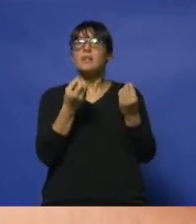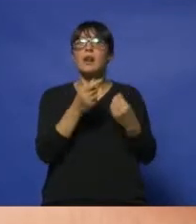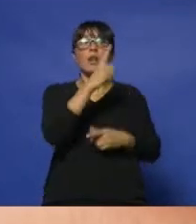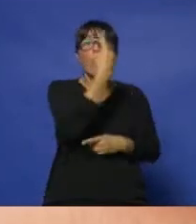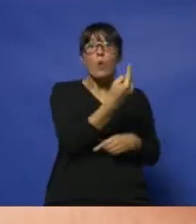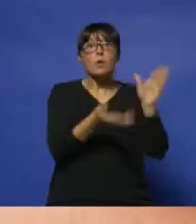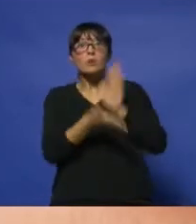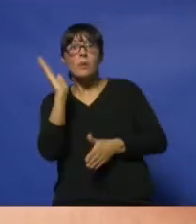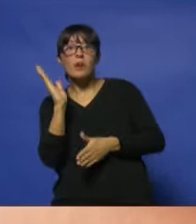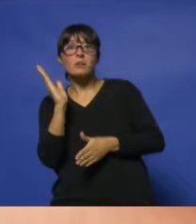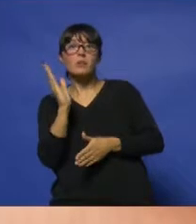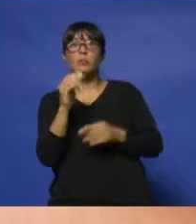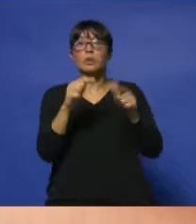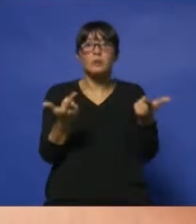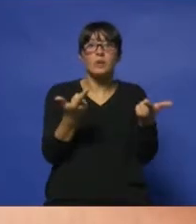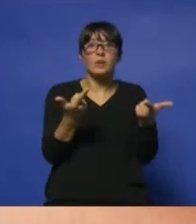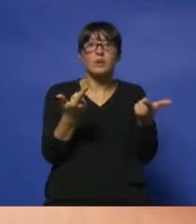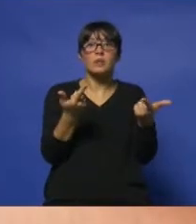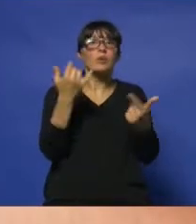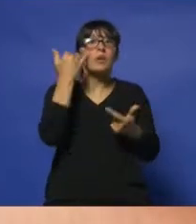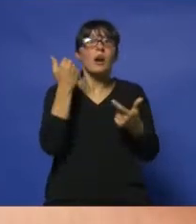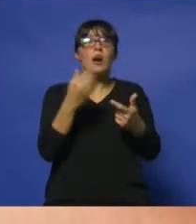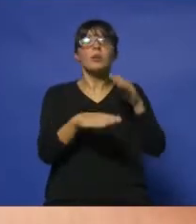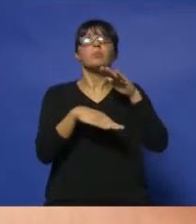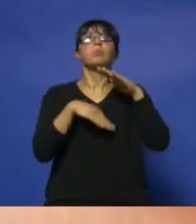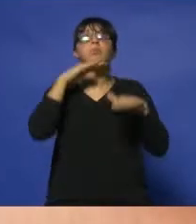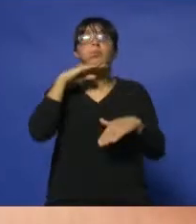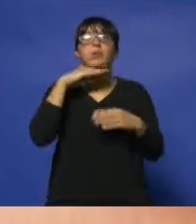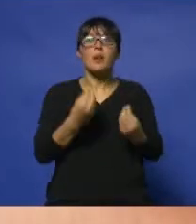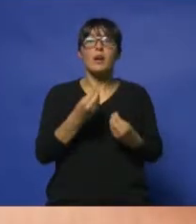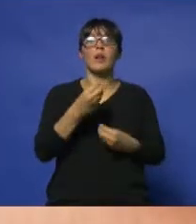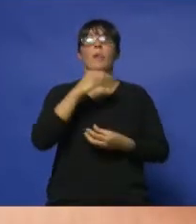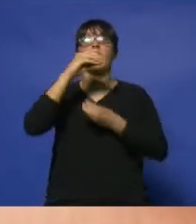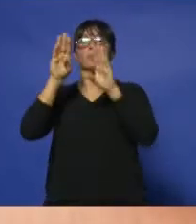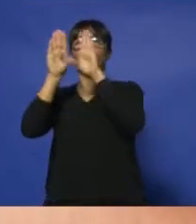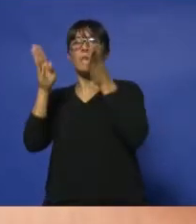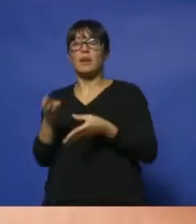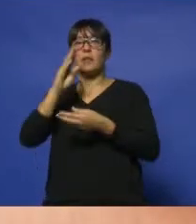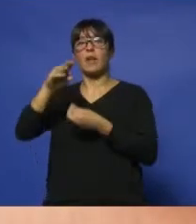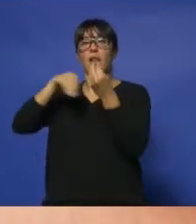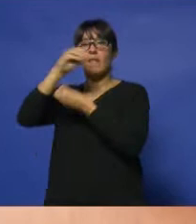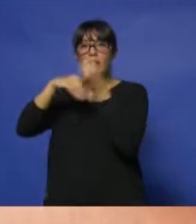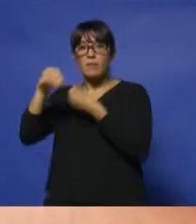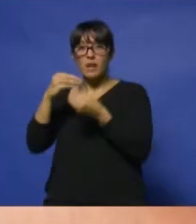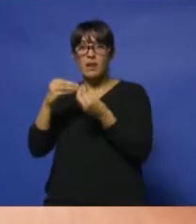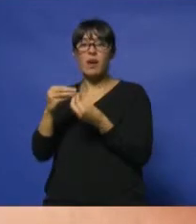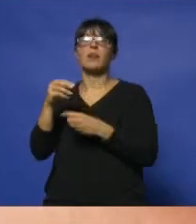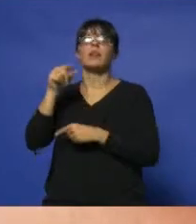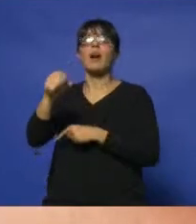alguien. En la Clínica de la Familia, la denominada también Clínica de Camioneros, conocida también de esa manera,